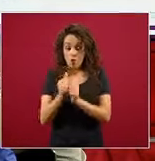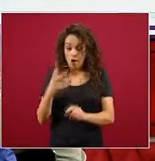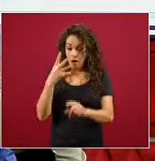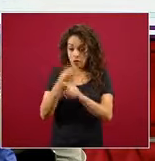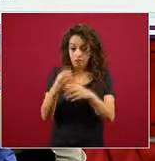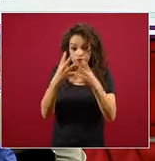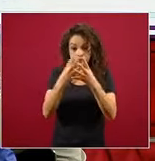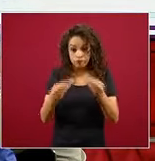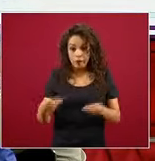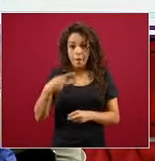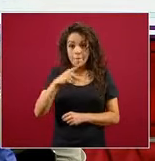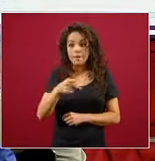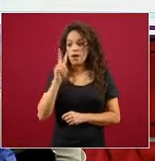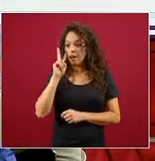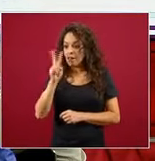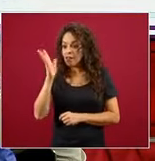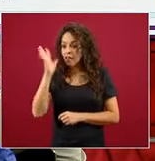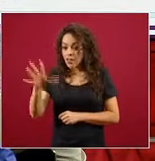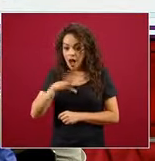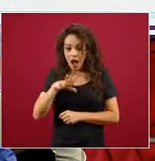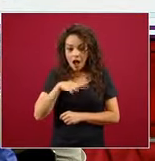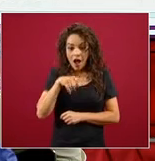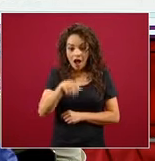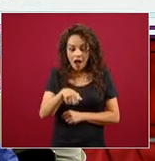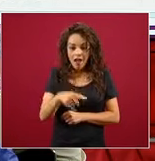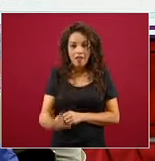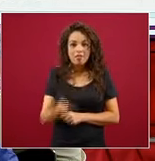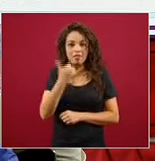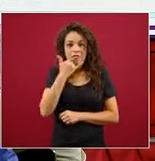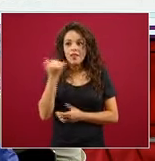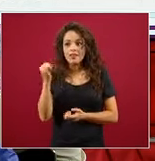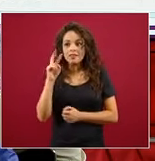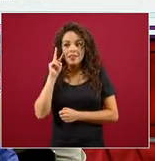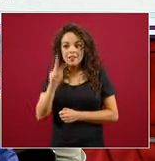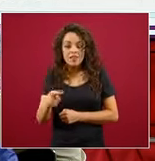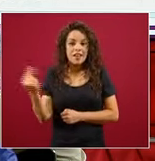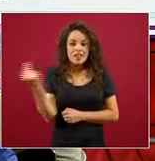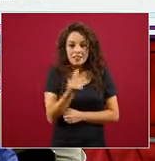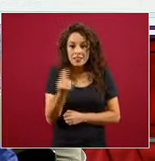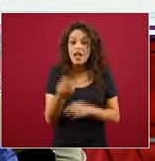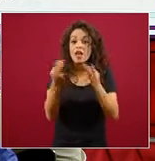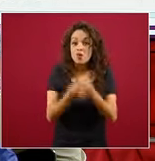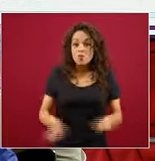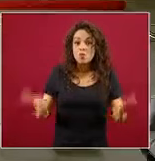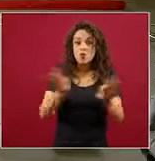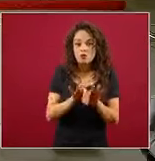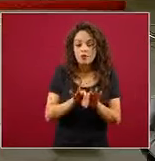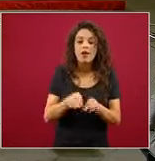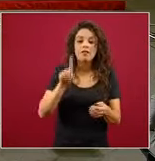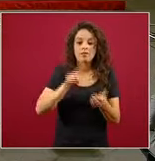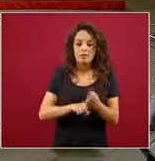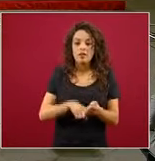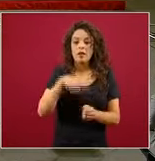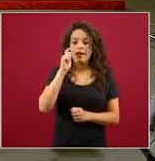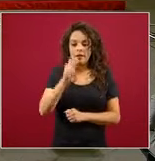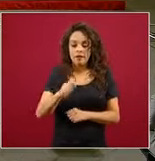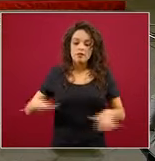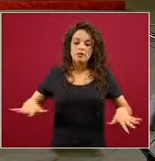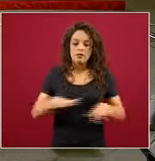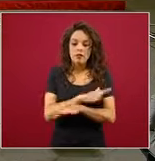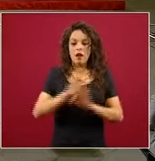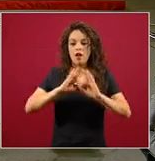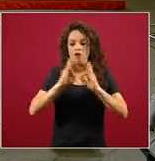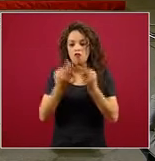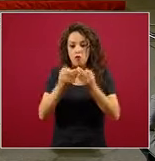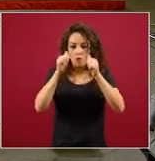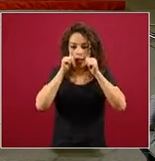ver, identificar a las personas que requieren atención, es muy importante. Y en este esquema de una transformación del modelo de atención, el componente